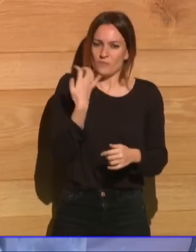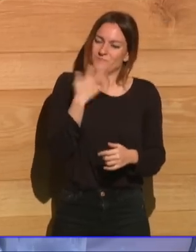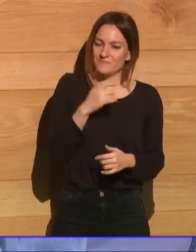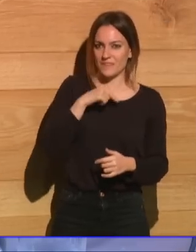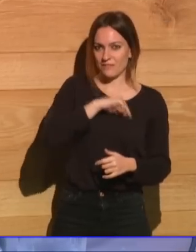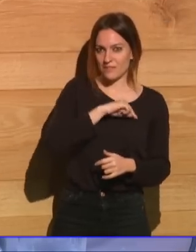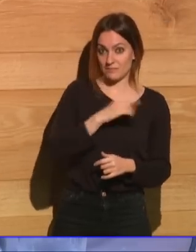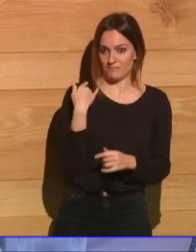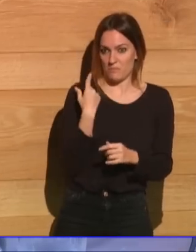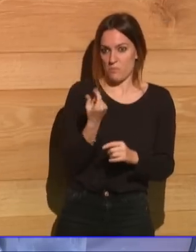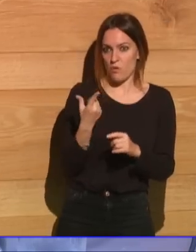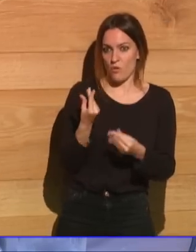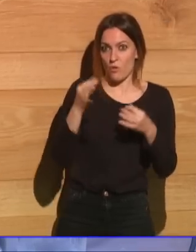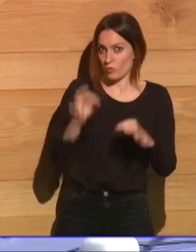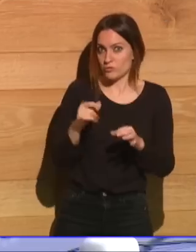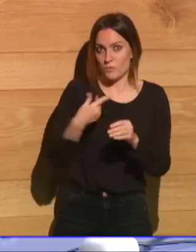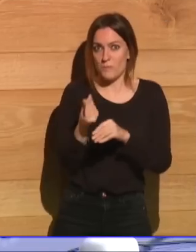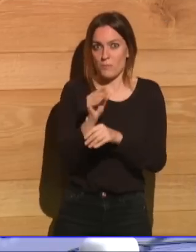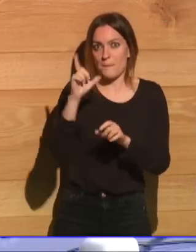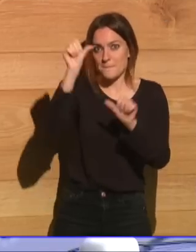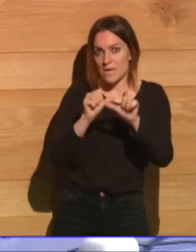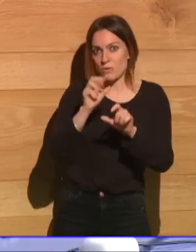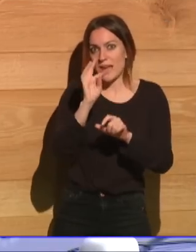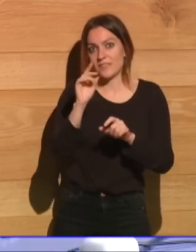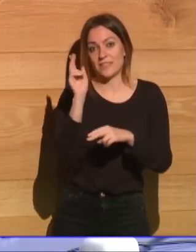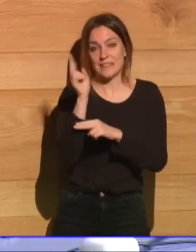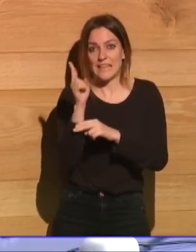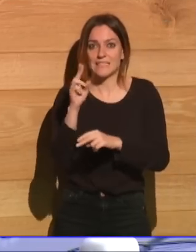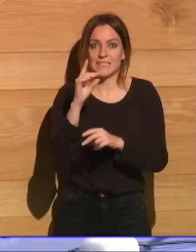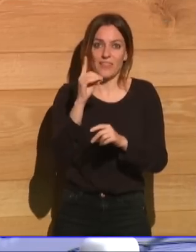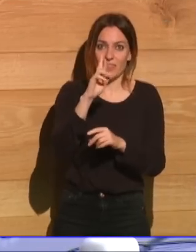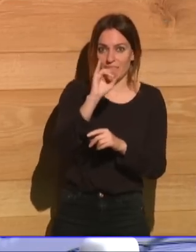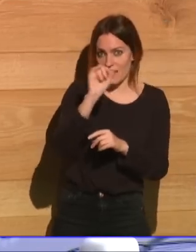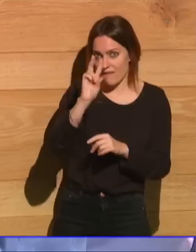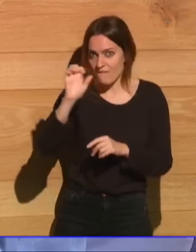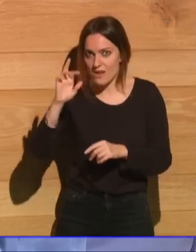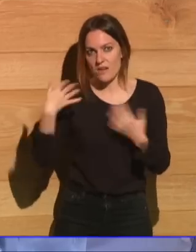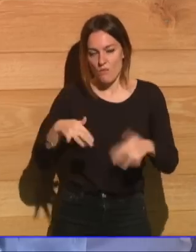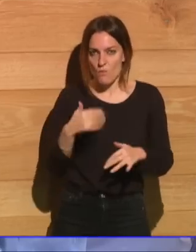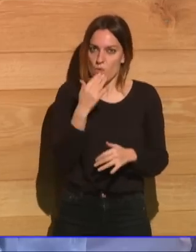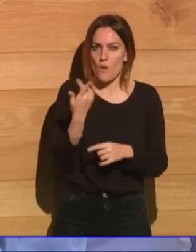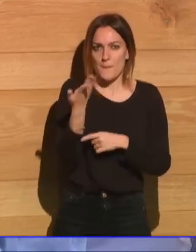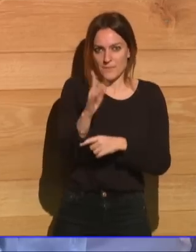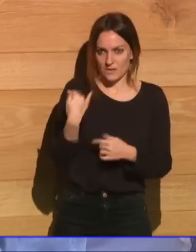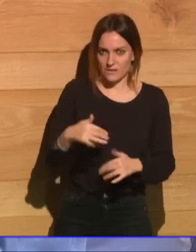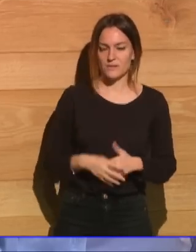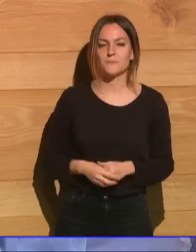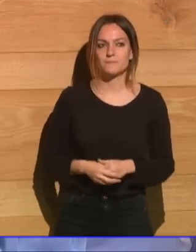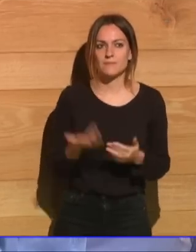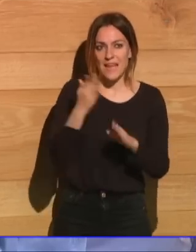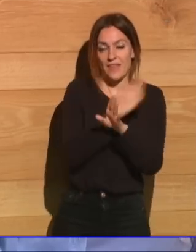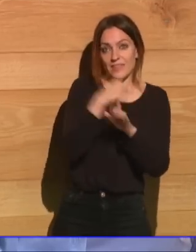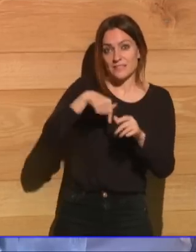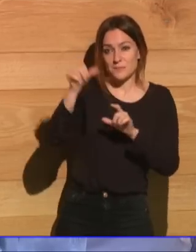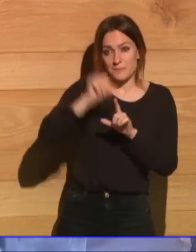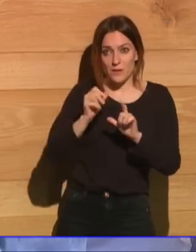peor todavía el papel que tenía, el papelón, nunca mejor dicho. O sea que, Papelón, que bueno, Pero era... antes de llegar a la construcción de la peli, porque además el